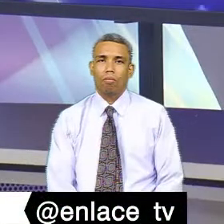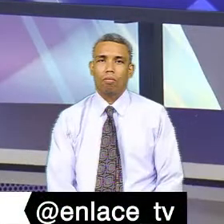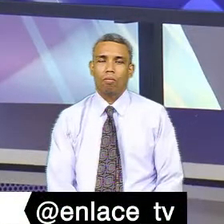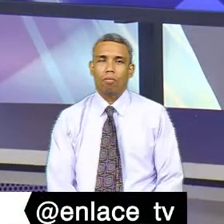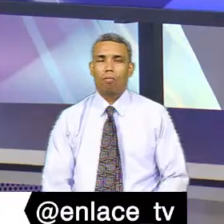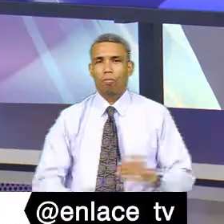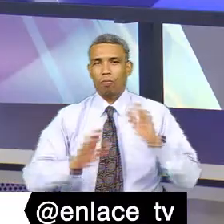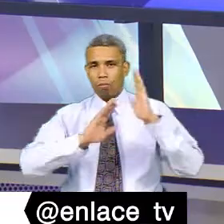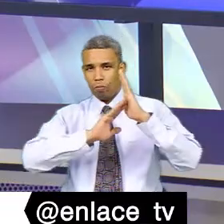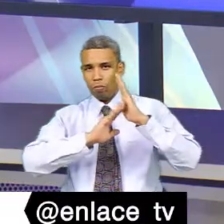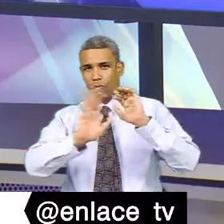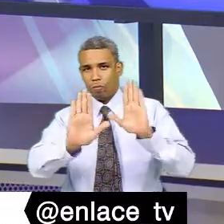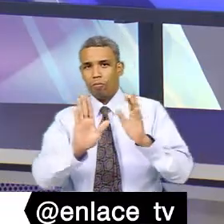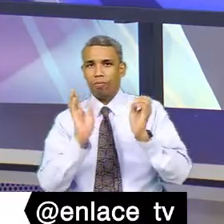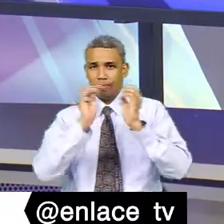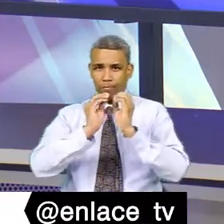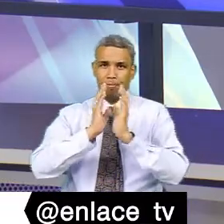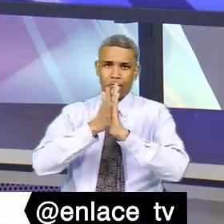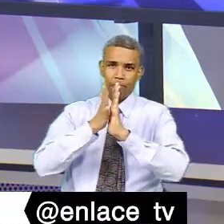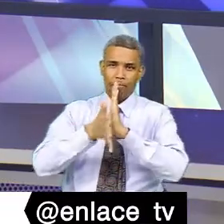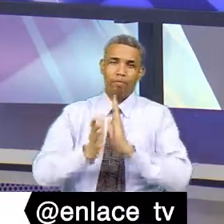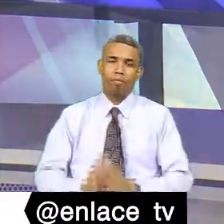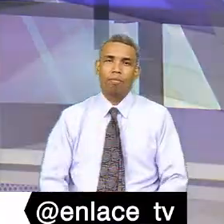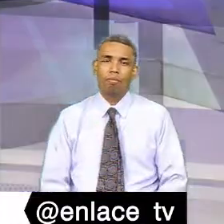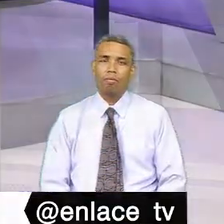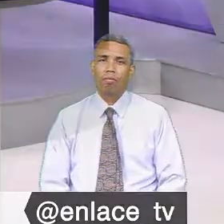Hacemos una pausa, ya regresamos con más Enlace Noticias.